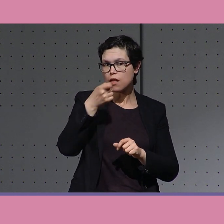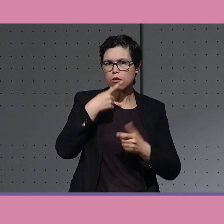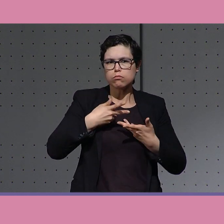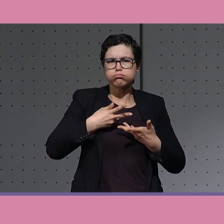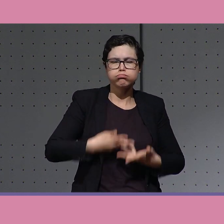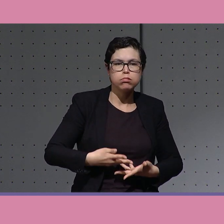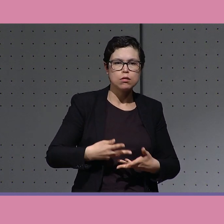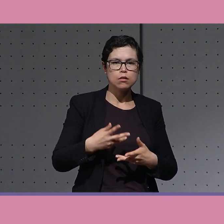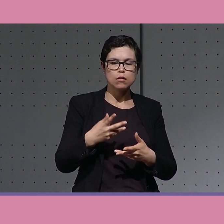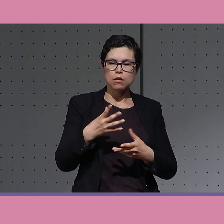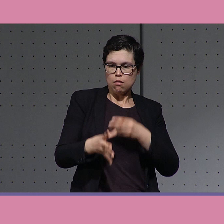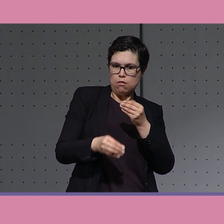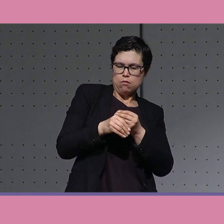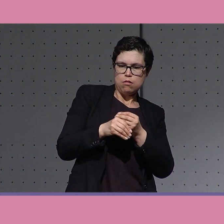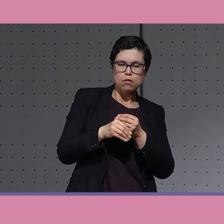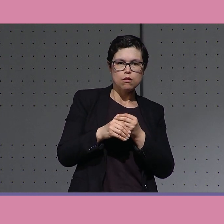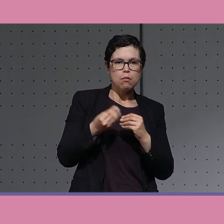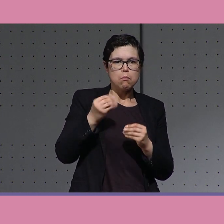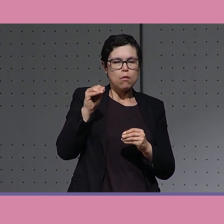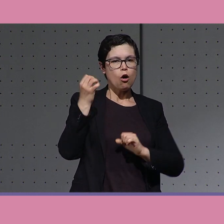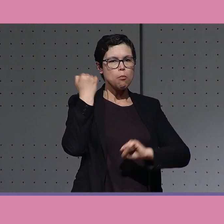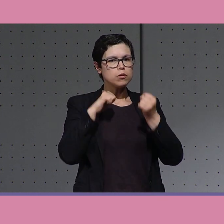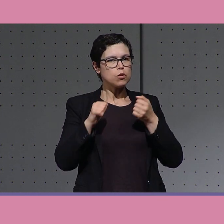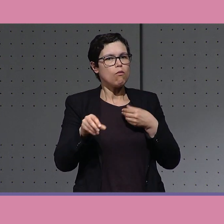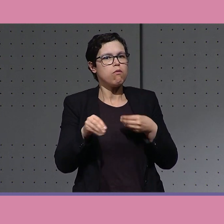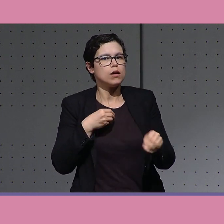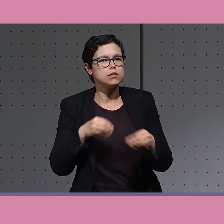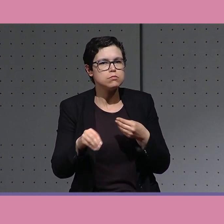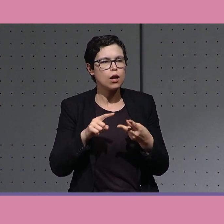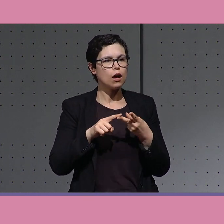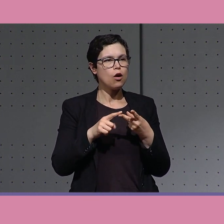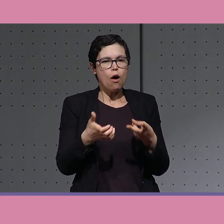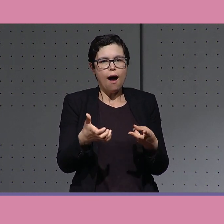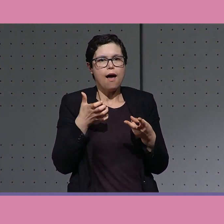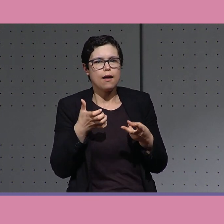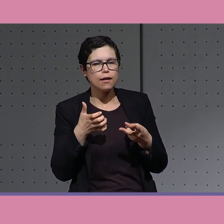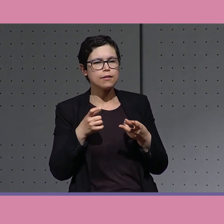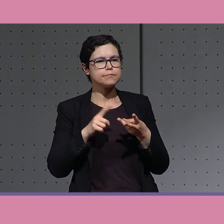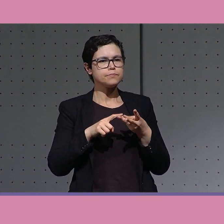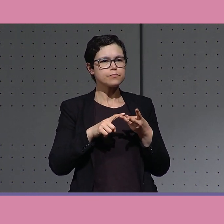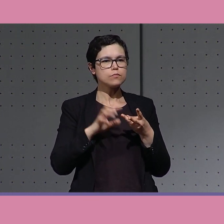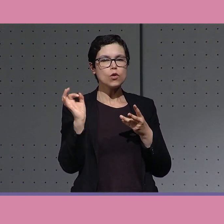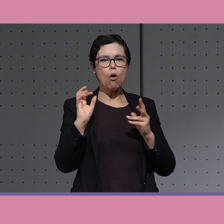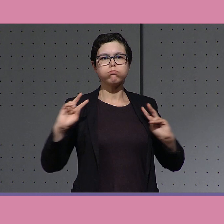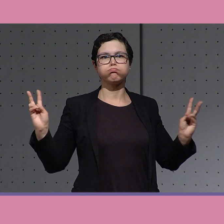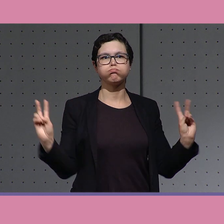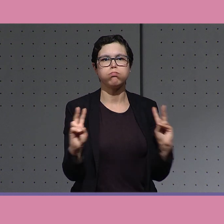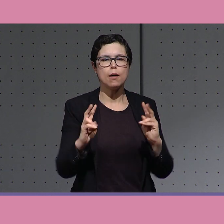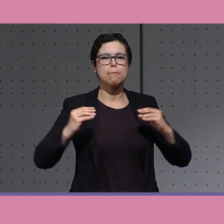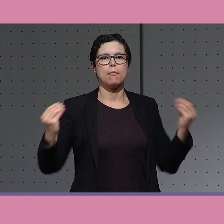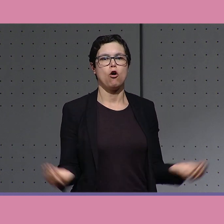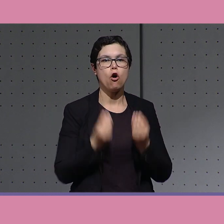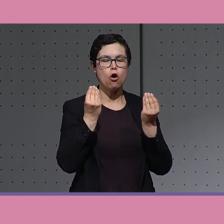el comportamiento es un poco más flexible, nos encontramos con que hay algunos cambios en otros aspectos, mejora la hiperactividad y eso no lo habíamos